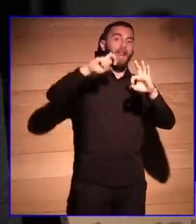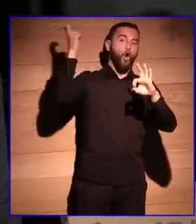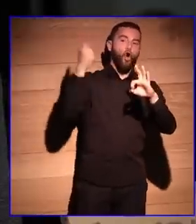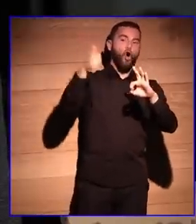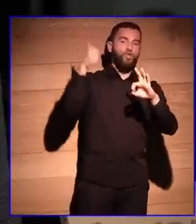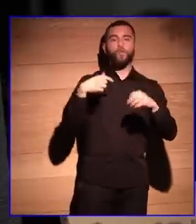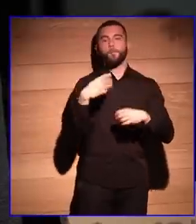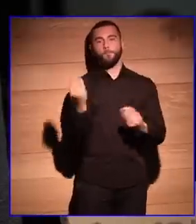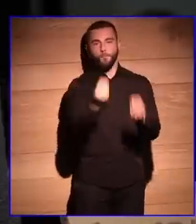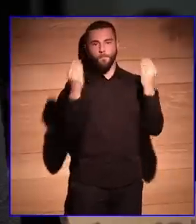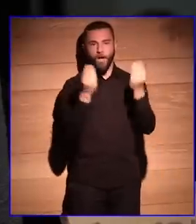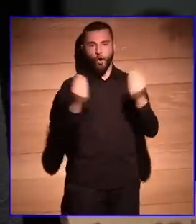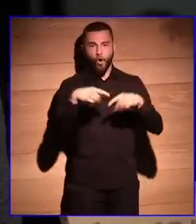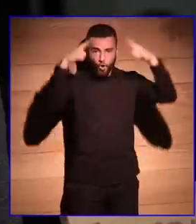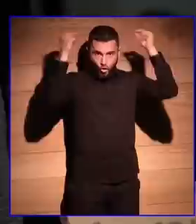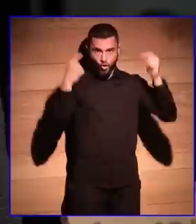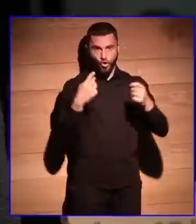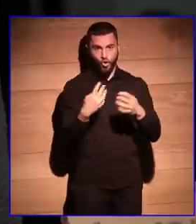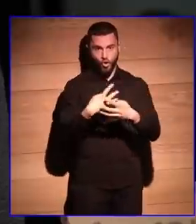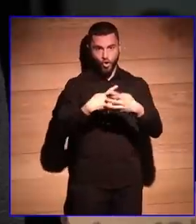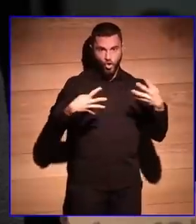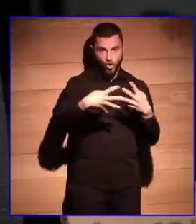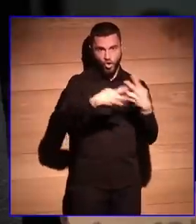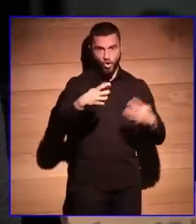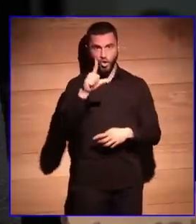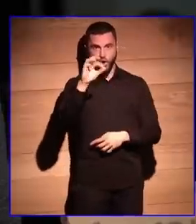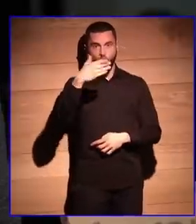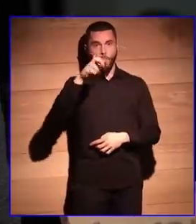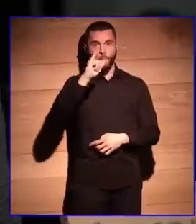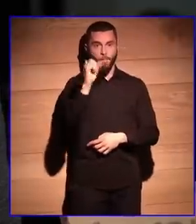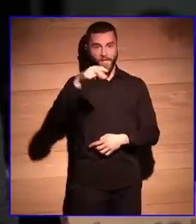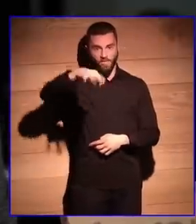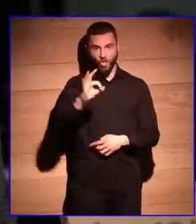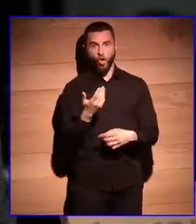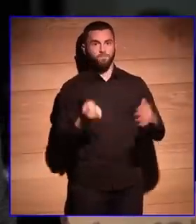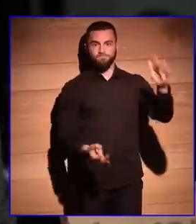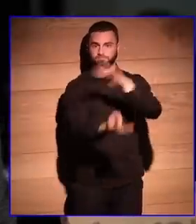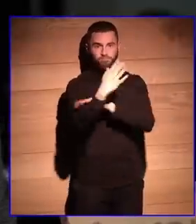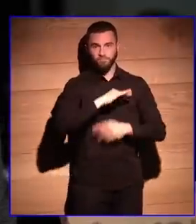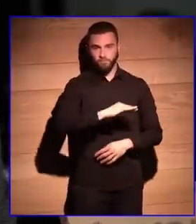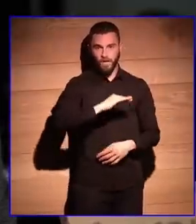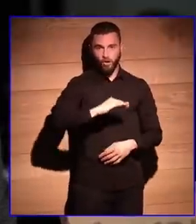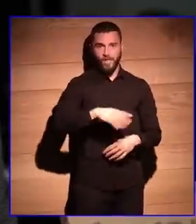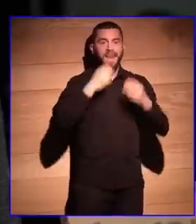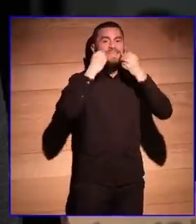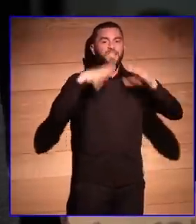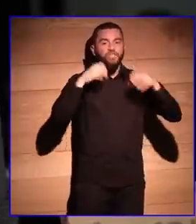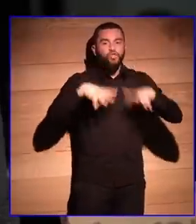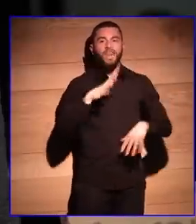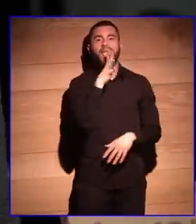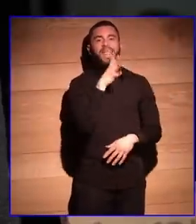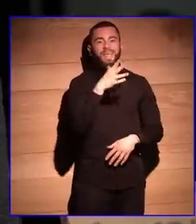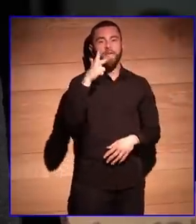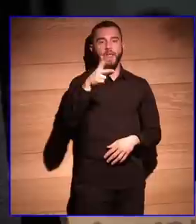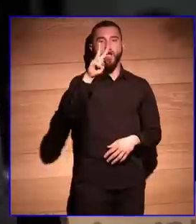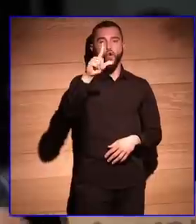El propio Lobezno nació como villano en las historias originales de Hulk, del increíble Hulk, y vivió su